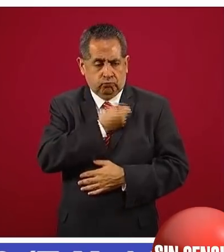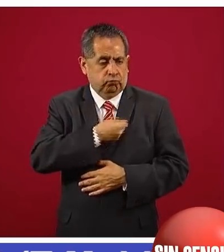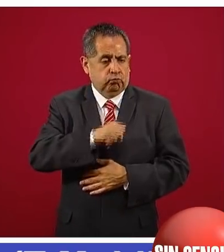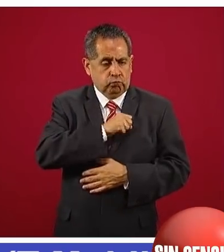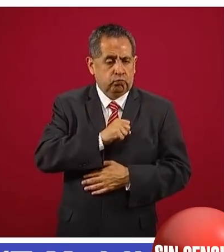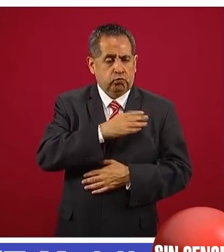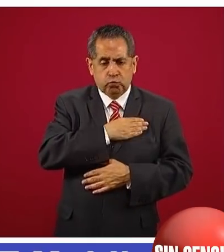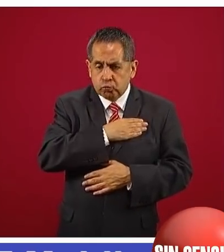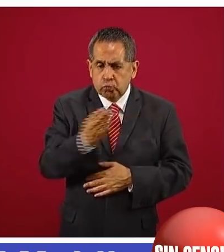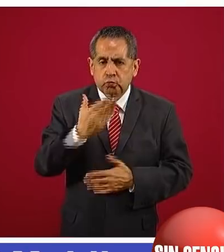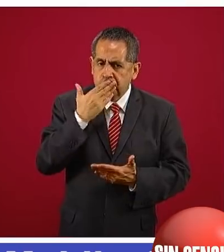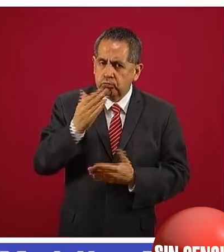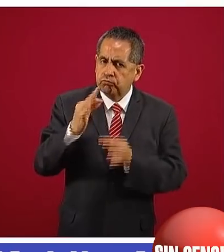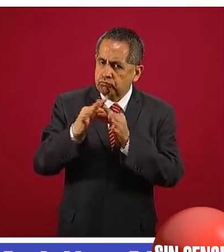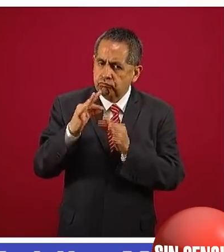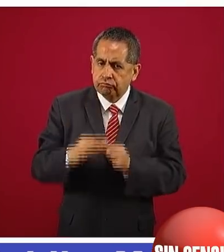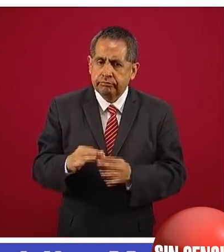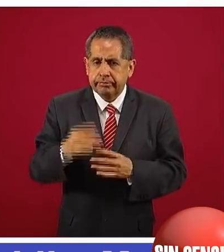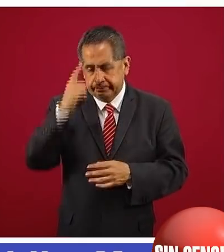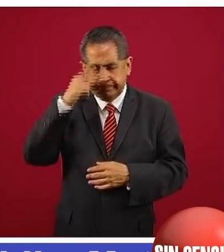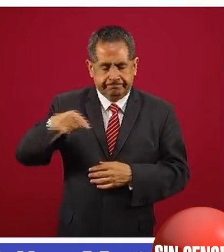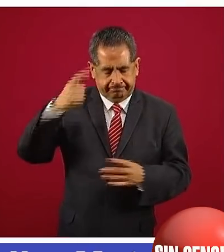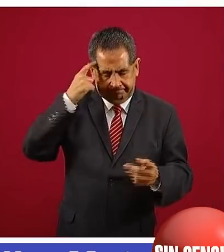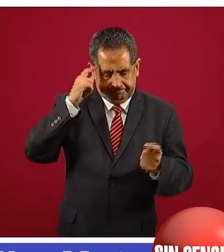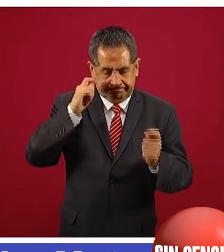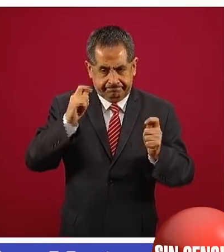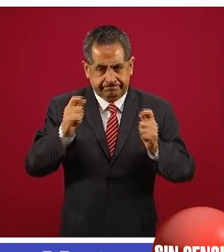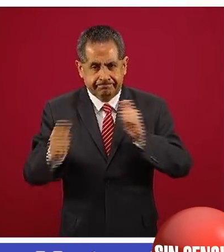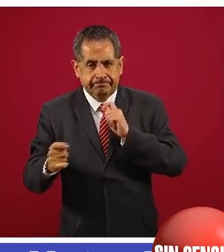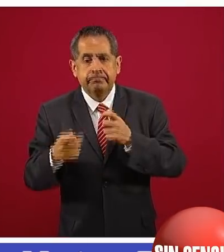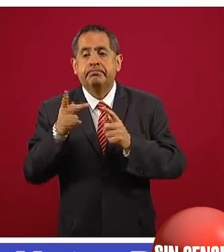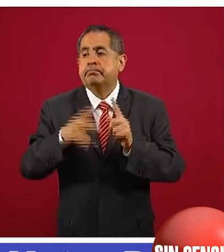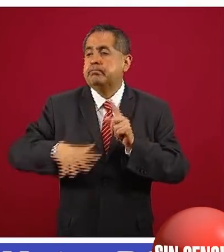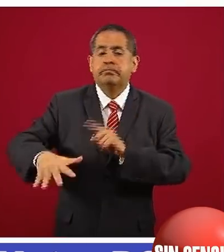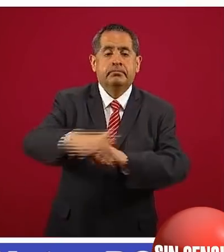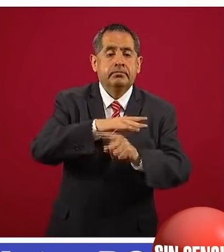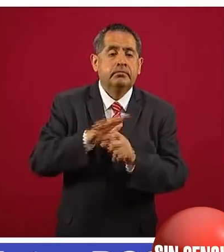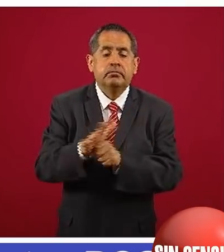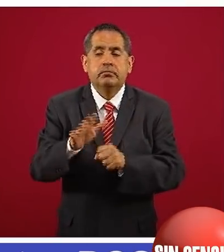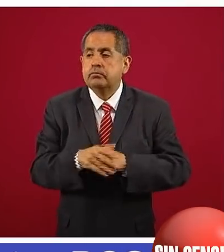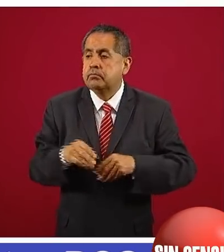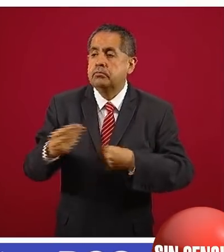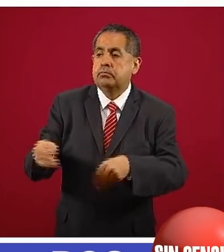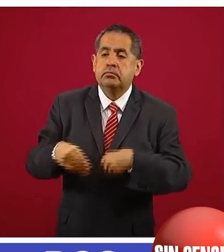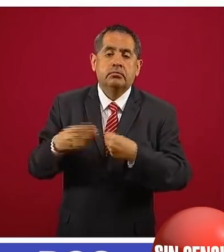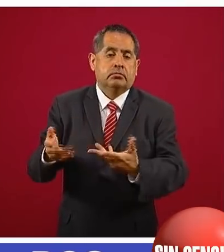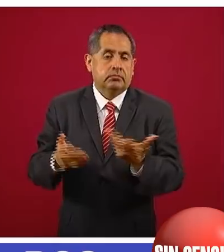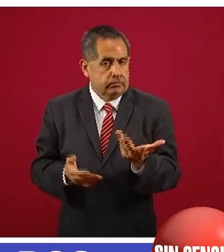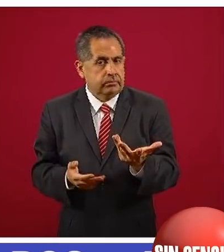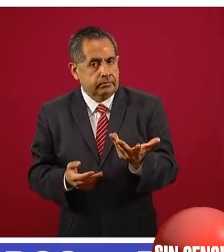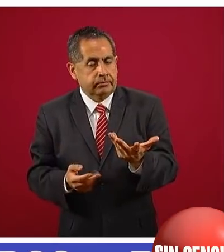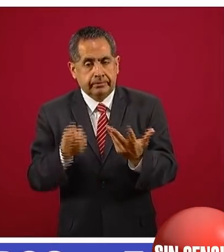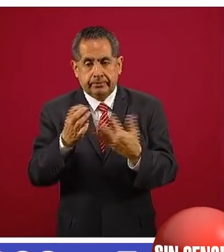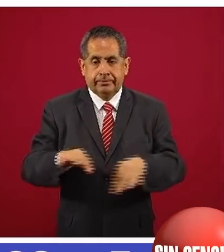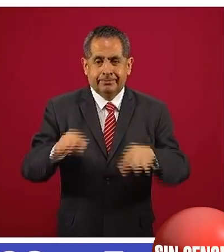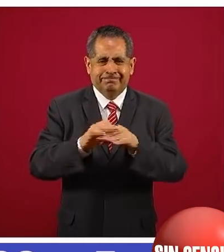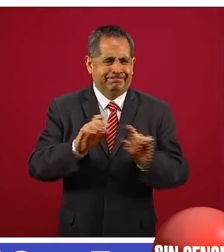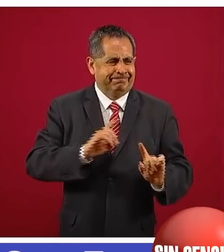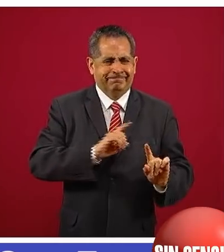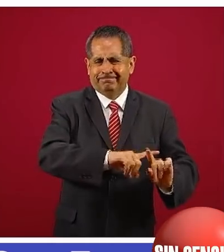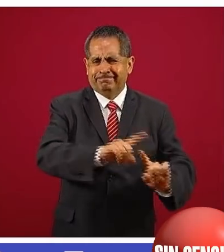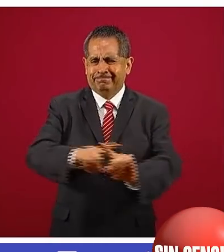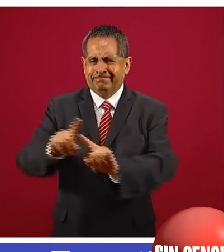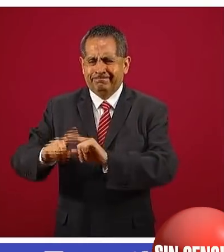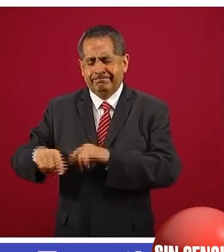que le permiten o no a las personas tener acceso a los productos saludables. Y es de destacar la biodiversidad que